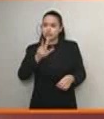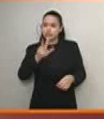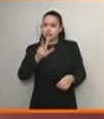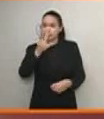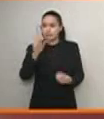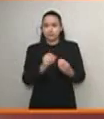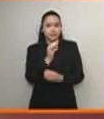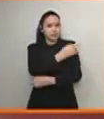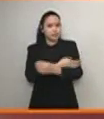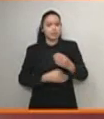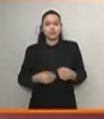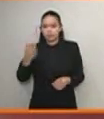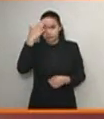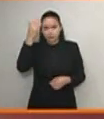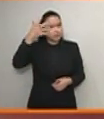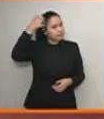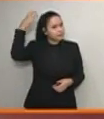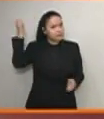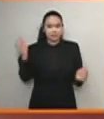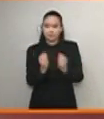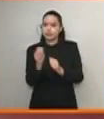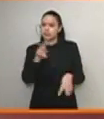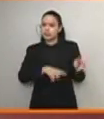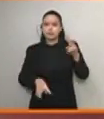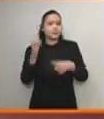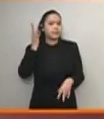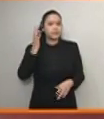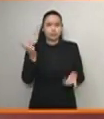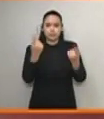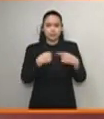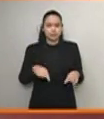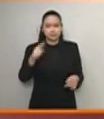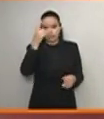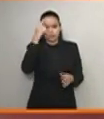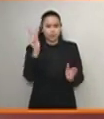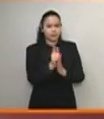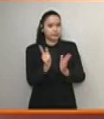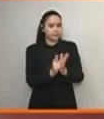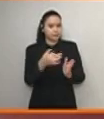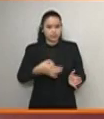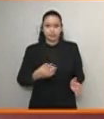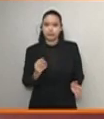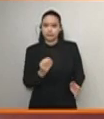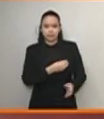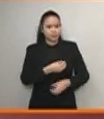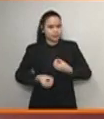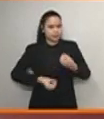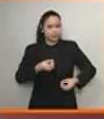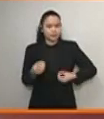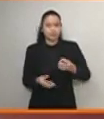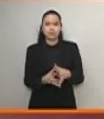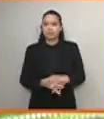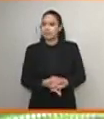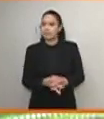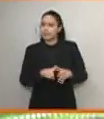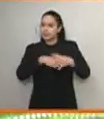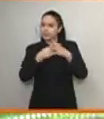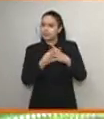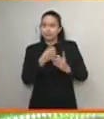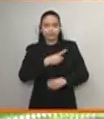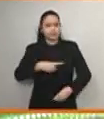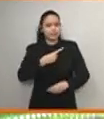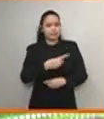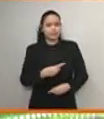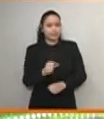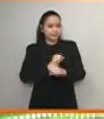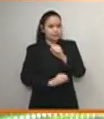de la tarde les saluda a charlín walter en compañía de nuestra auditora que está para certificar cada uno de los juegos iniciamos la diversión